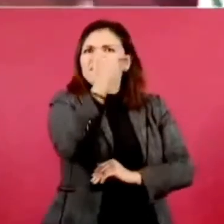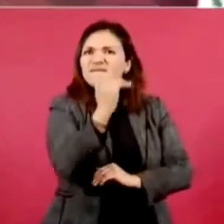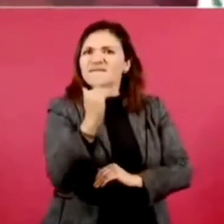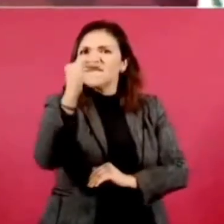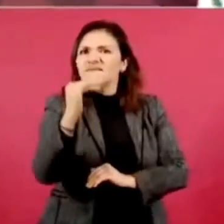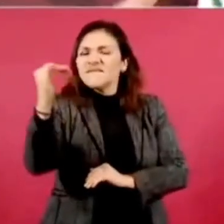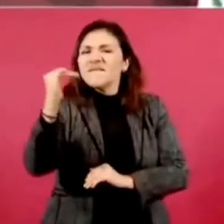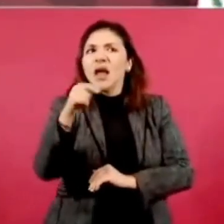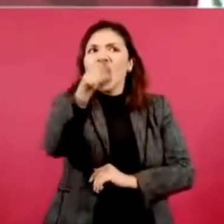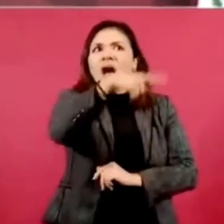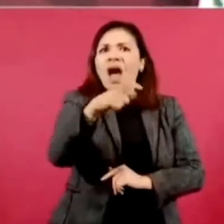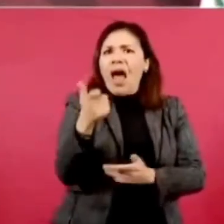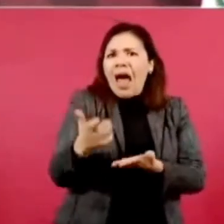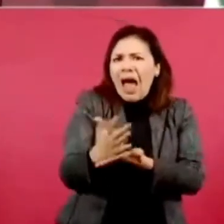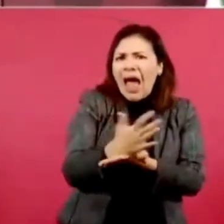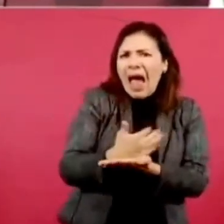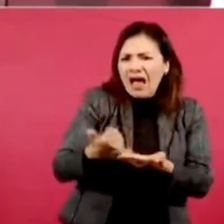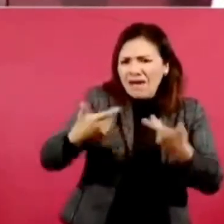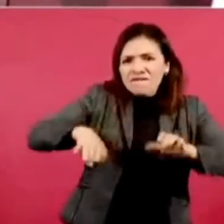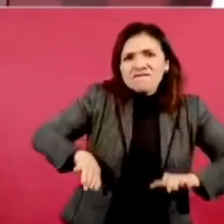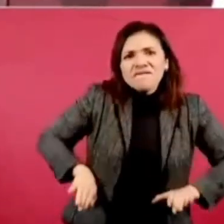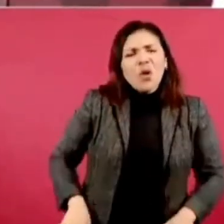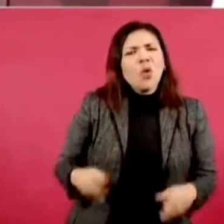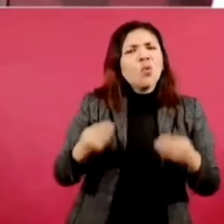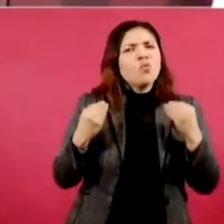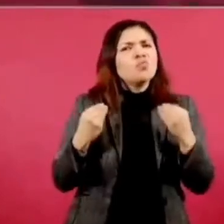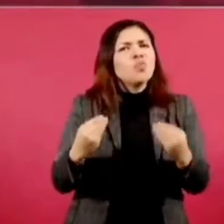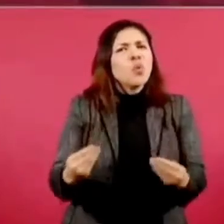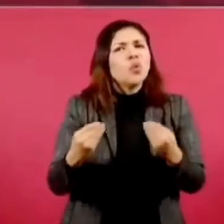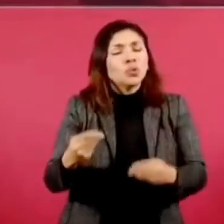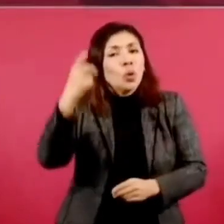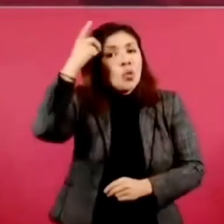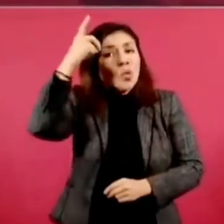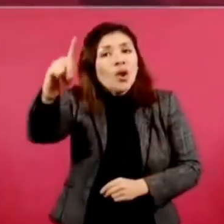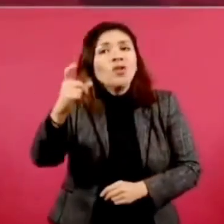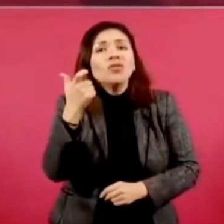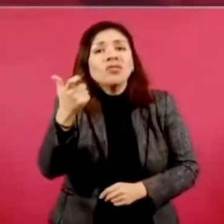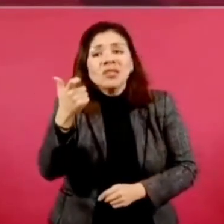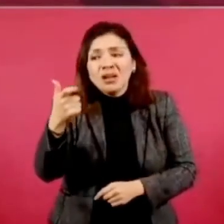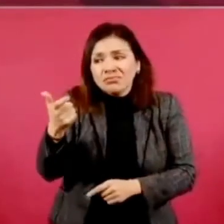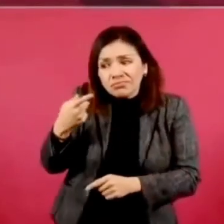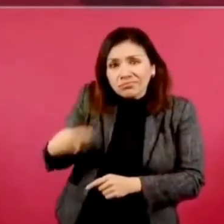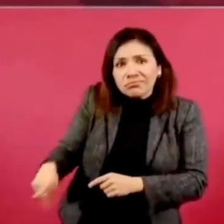se quedan con mucho dinero del presupuesto, que es dinero del pueblo.